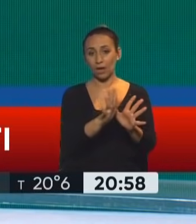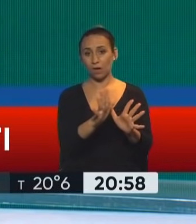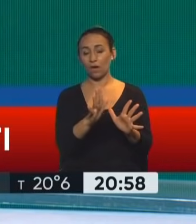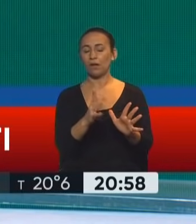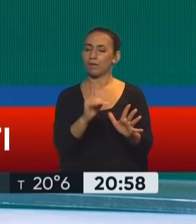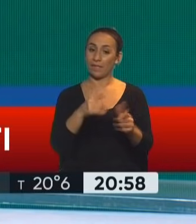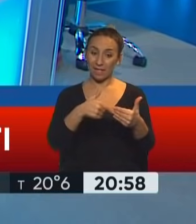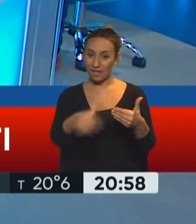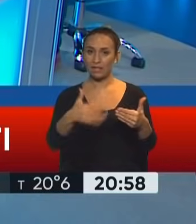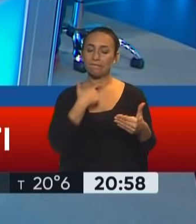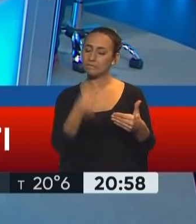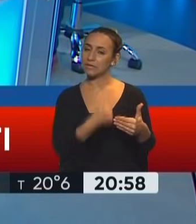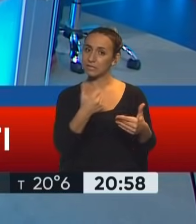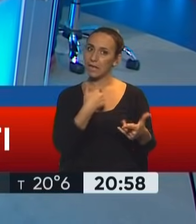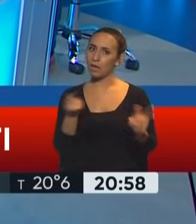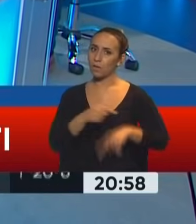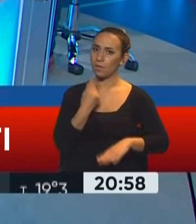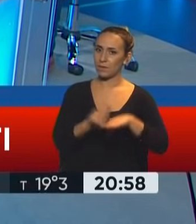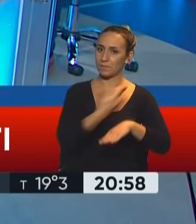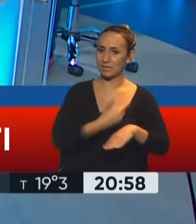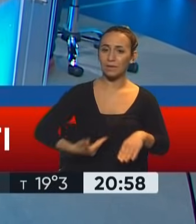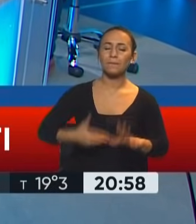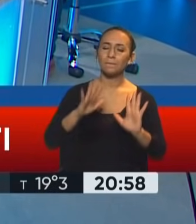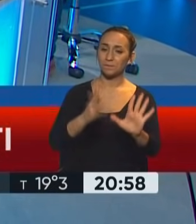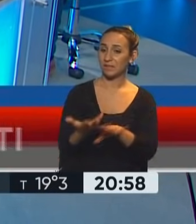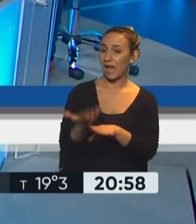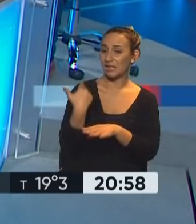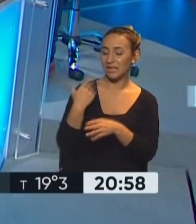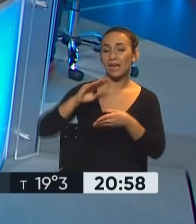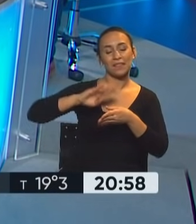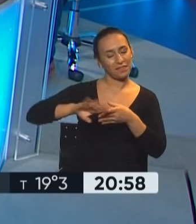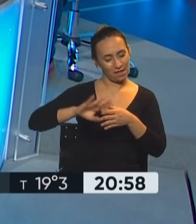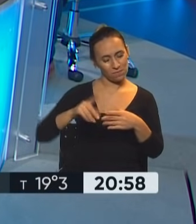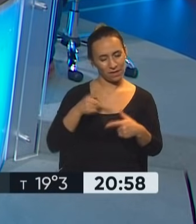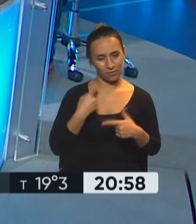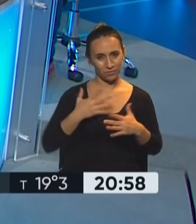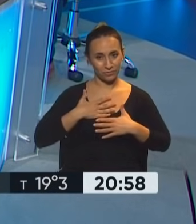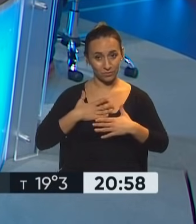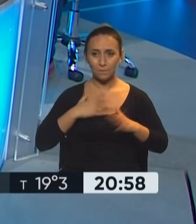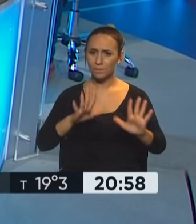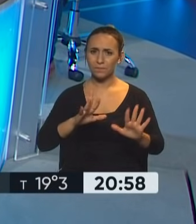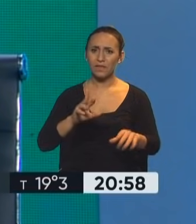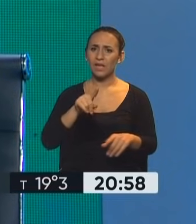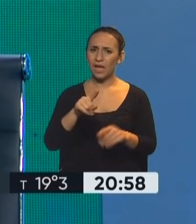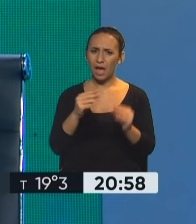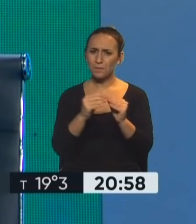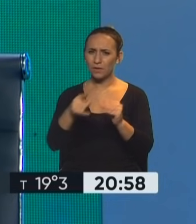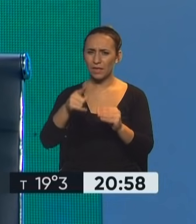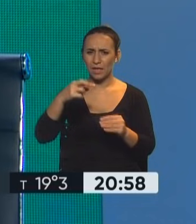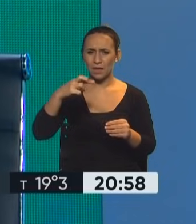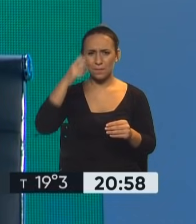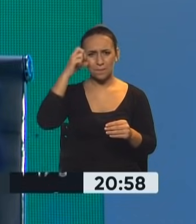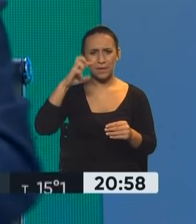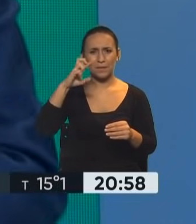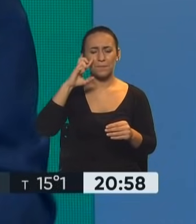Feli, nos tenés una deuda. Tenemos una deuda desde ayer. Tengo una deuda desde ayer. Rosenkrantz es el amigo de Pipón, de Pepín. ¿Cómo